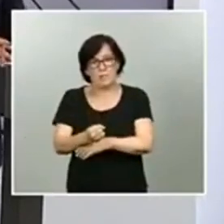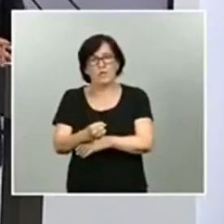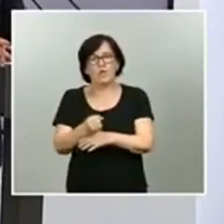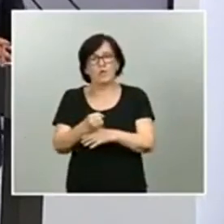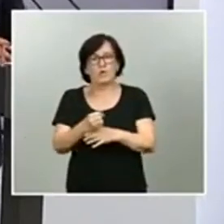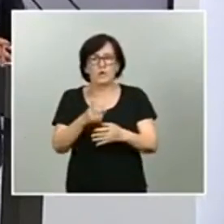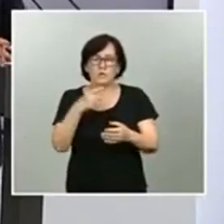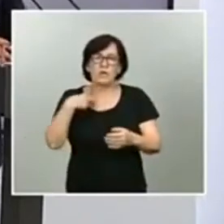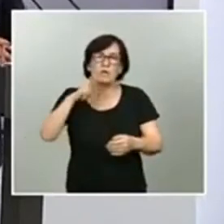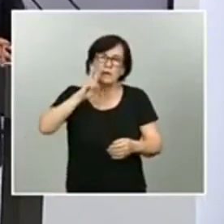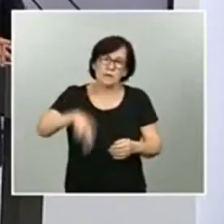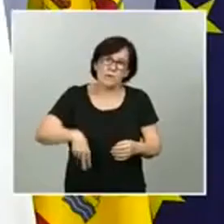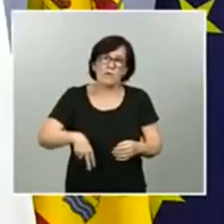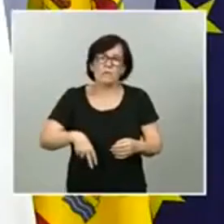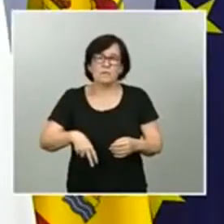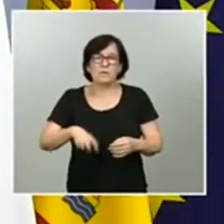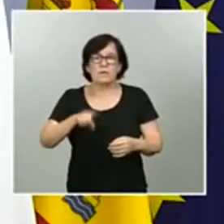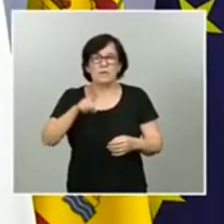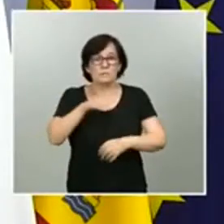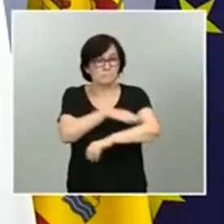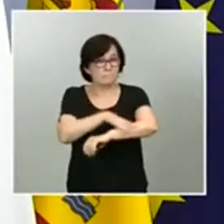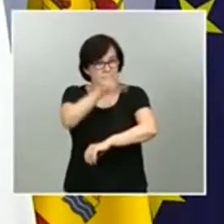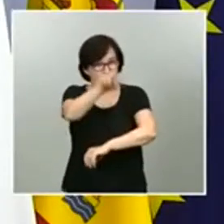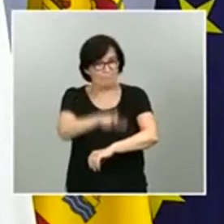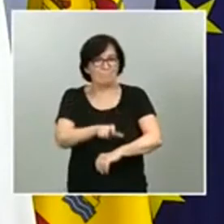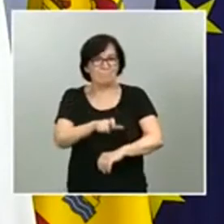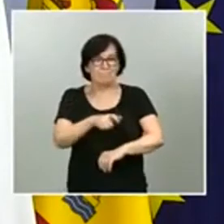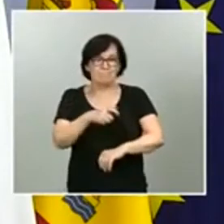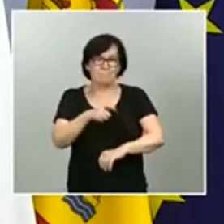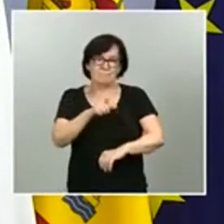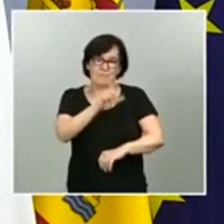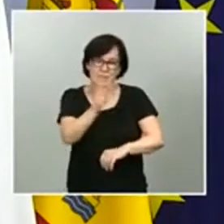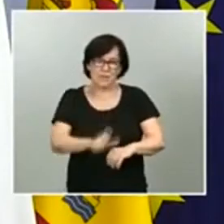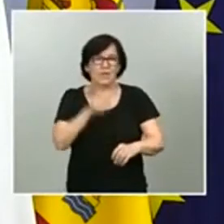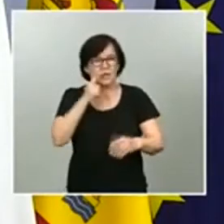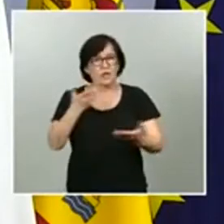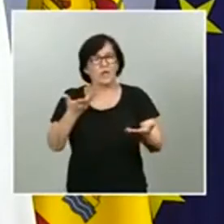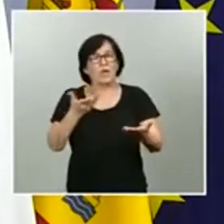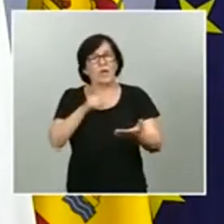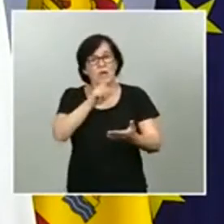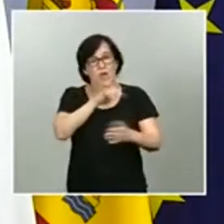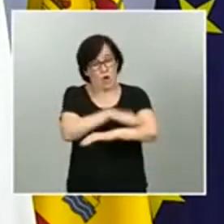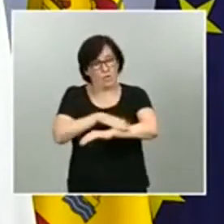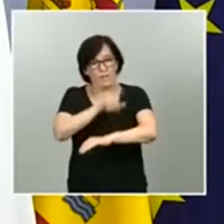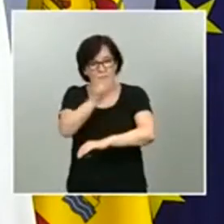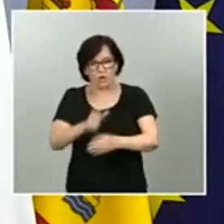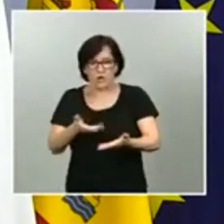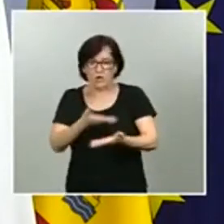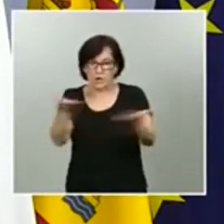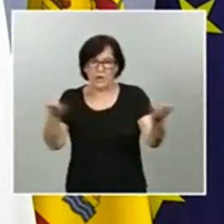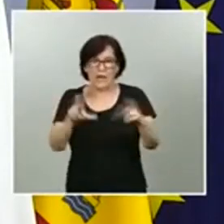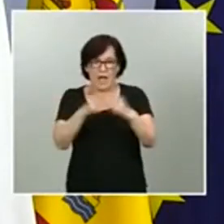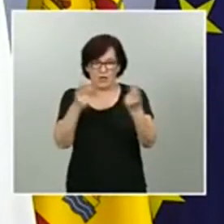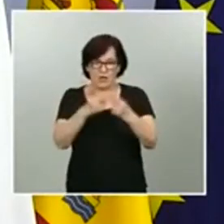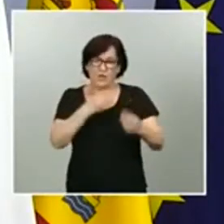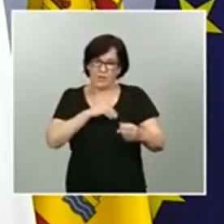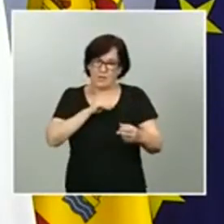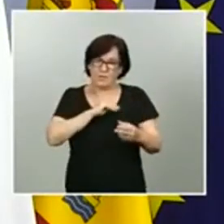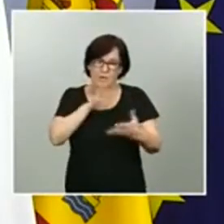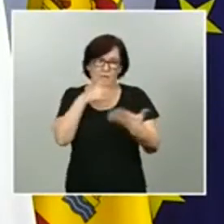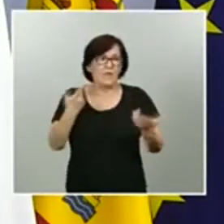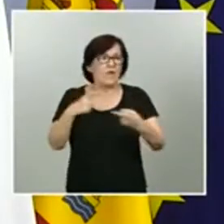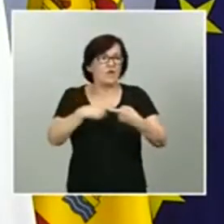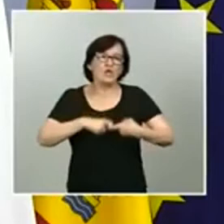reconocimiento del primer ministro Conte en nombre del gobierno italiano a la sociedad española, algo que agradecemos profundamente. Esa solidaridad